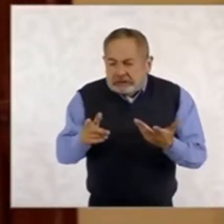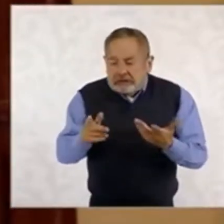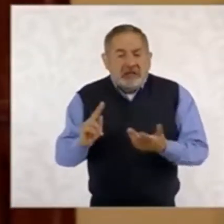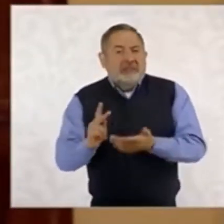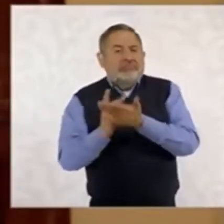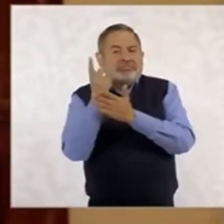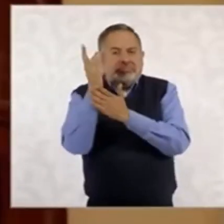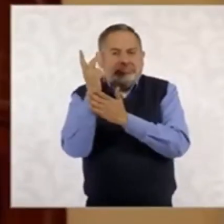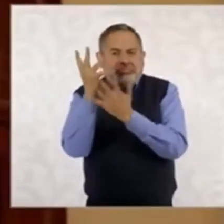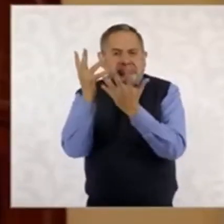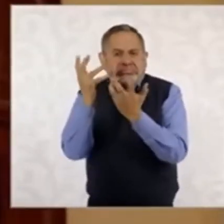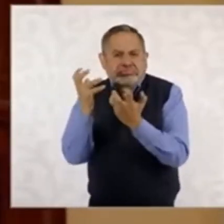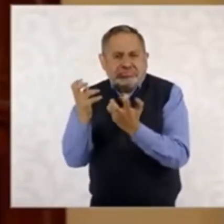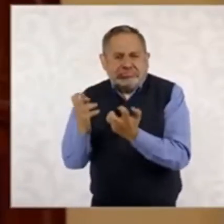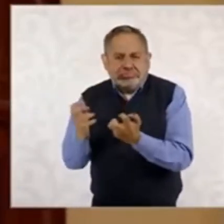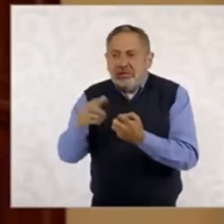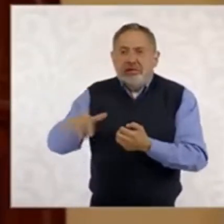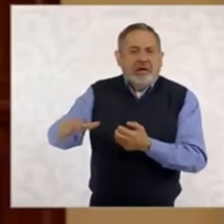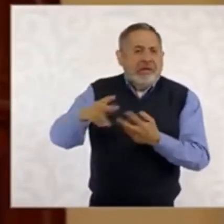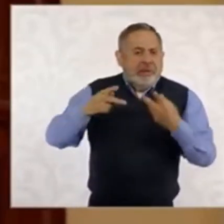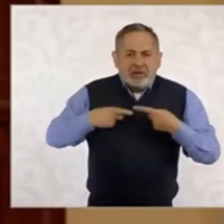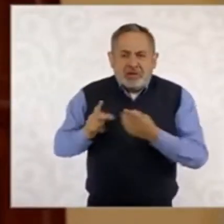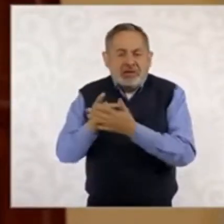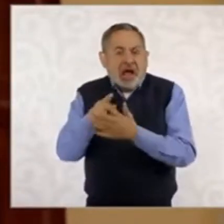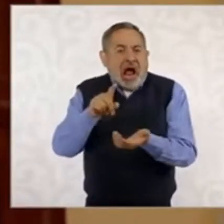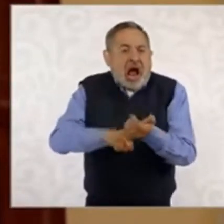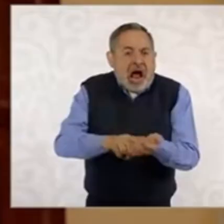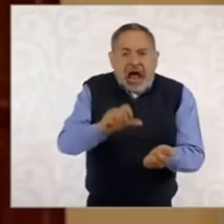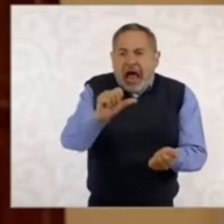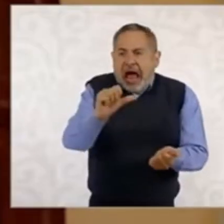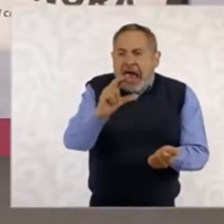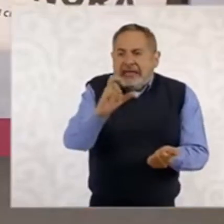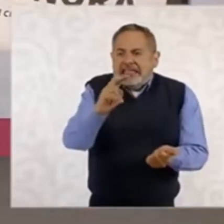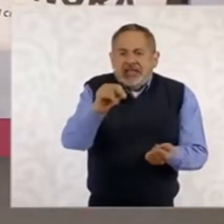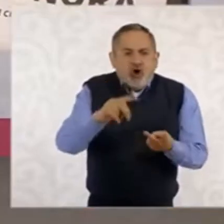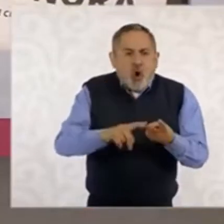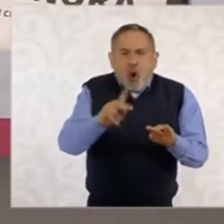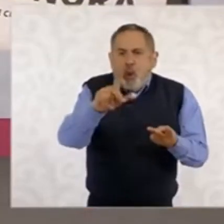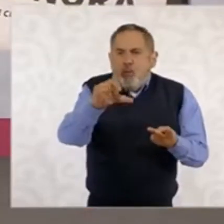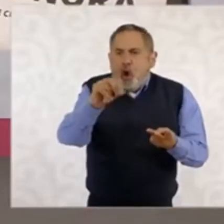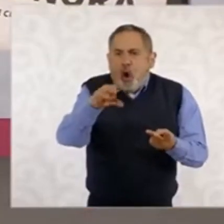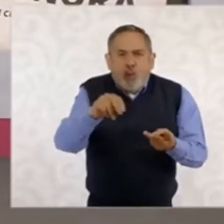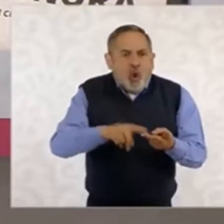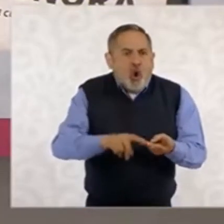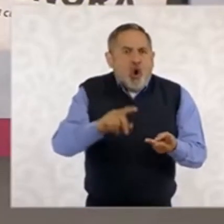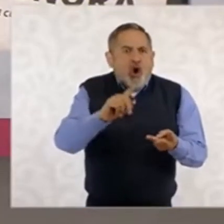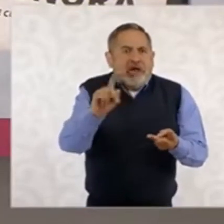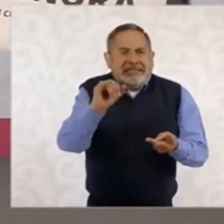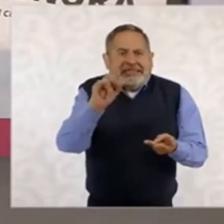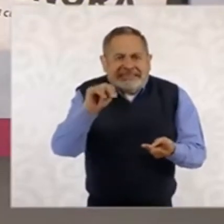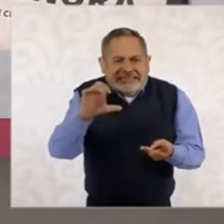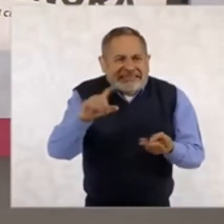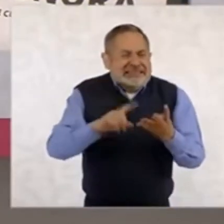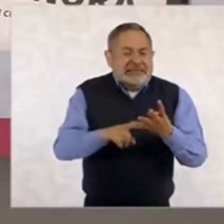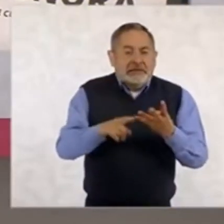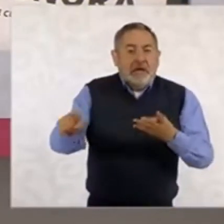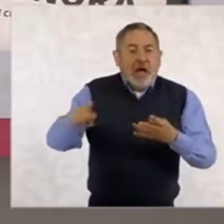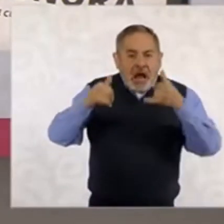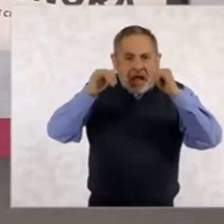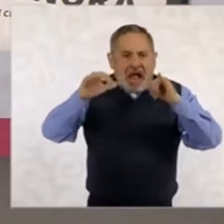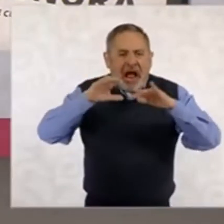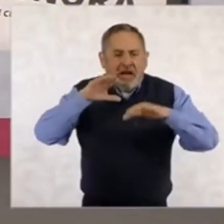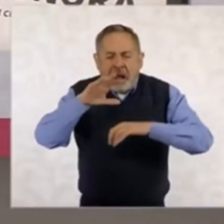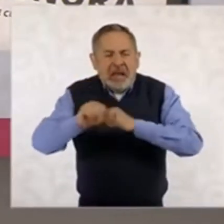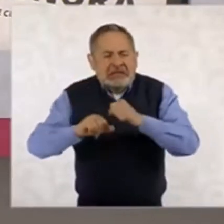a la fauna del lugar por presencia de arsénico, de plomo, de cobre, de zinc, y esto fue encontrado en el ganado, en los carnívoros, en